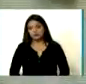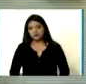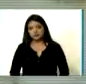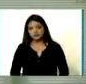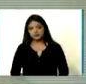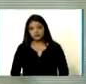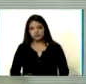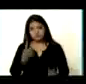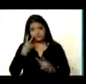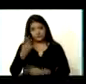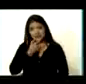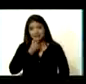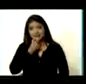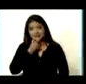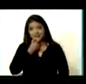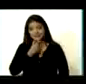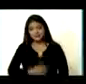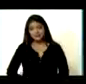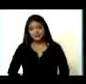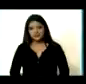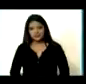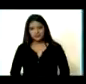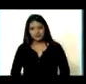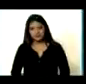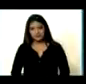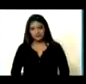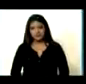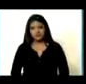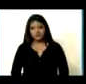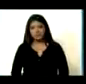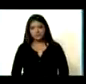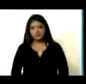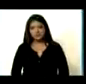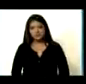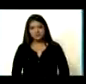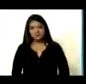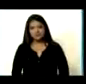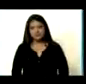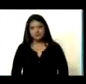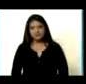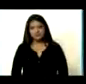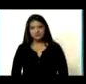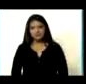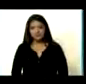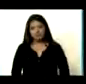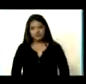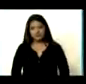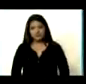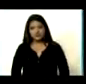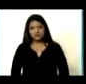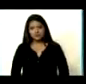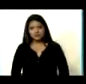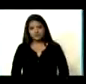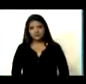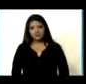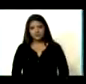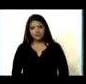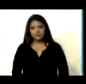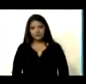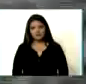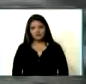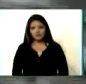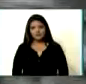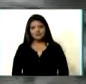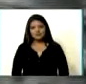and our adversaries understand that we will do whatever is prudent and necessary to ensure the peace and security of